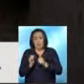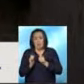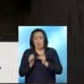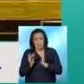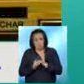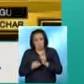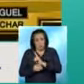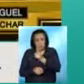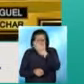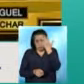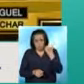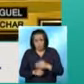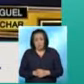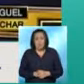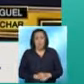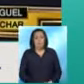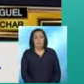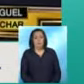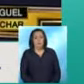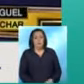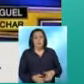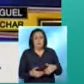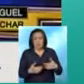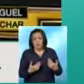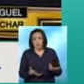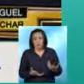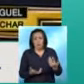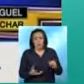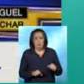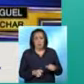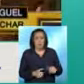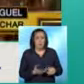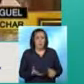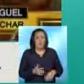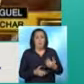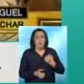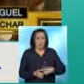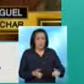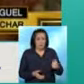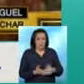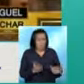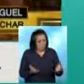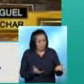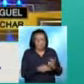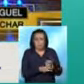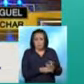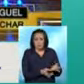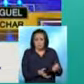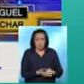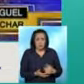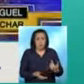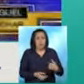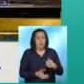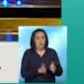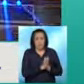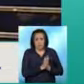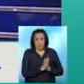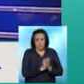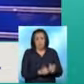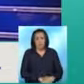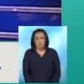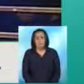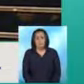por favor, para poder sacar adelante a mis hijos menores. Lo que más pido es